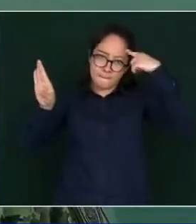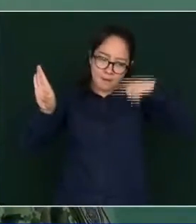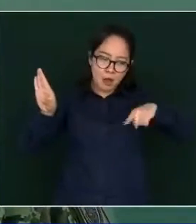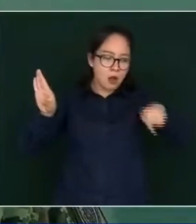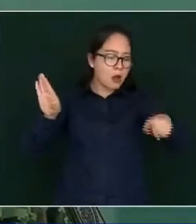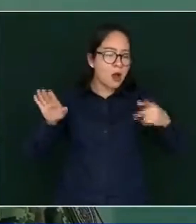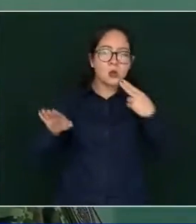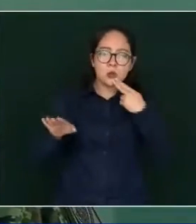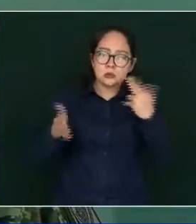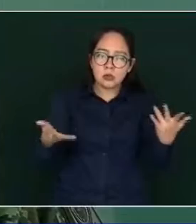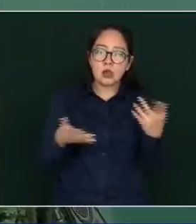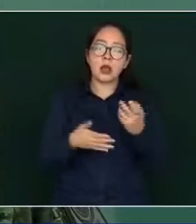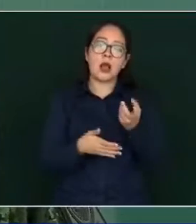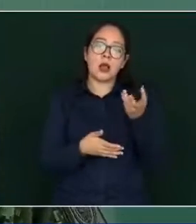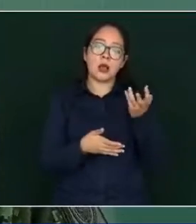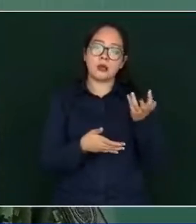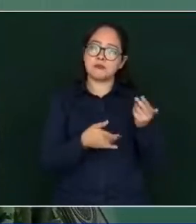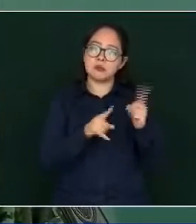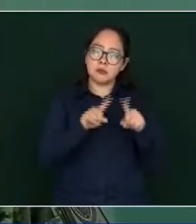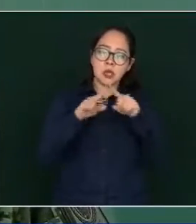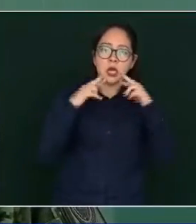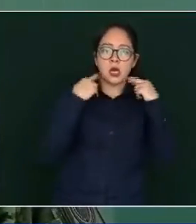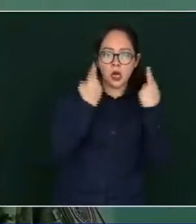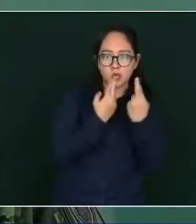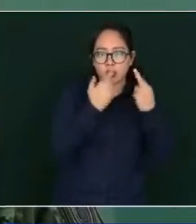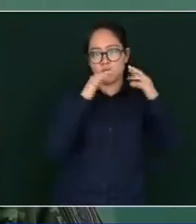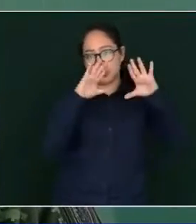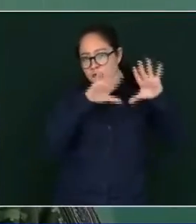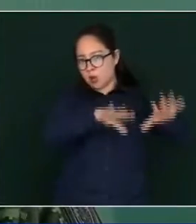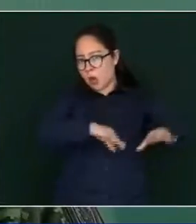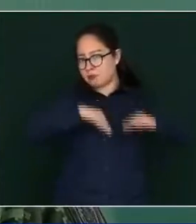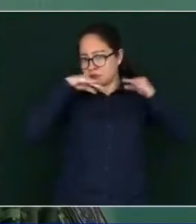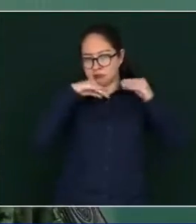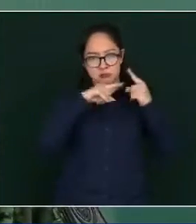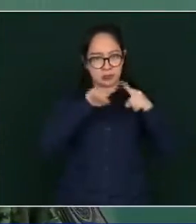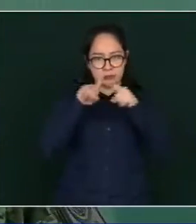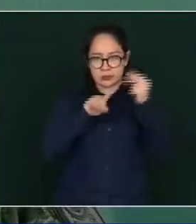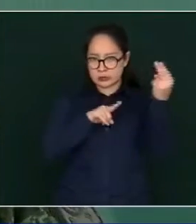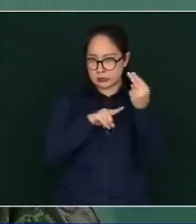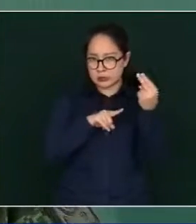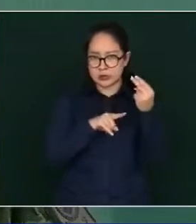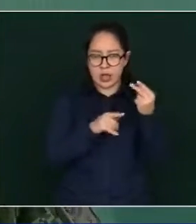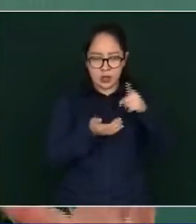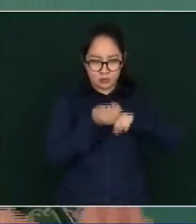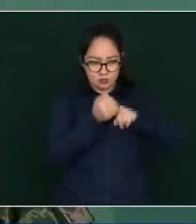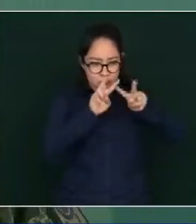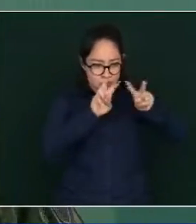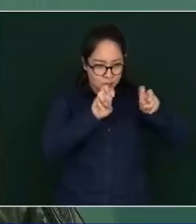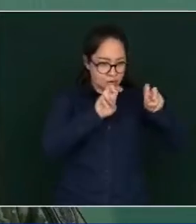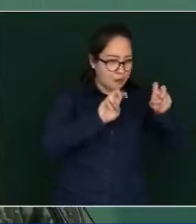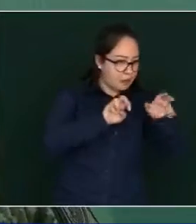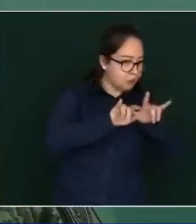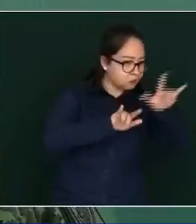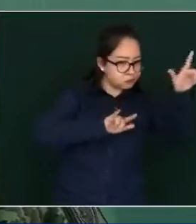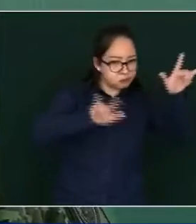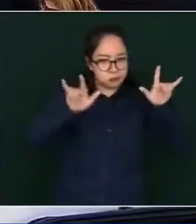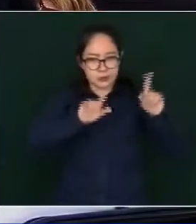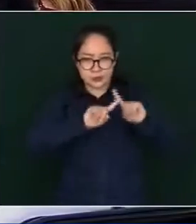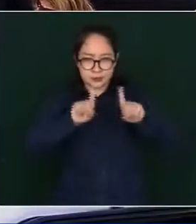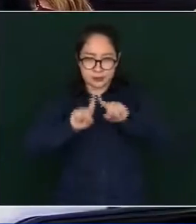servirá para realizar reuniones, convenciones o lo que se requiera dentro del ámbito aéreo. Estará esa